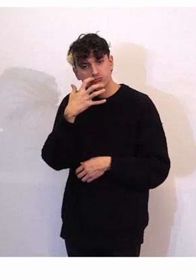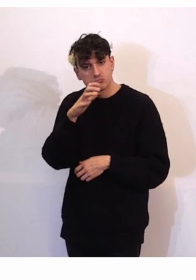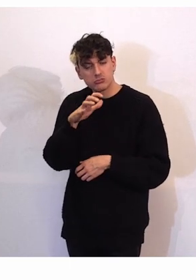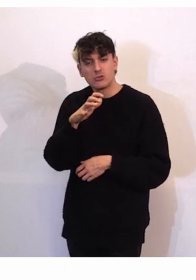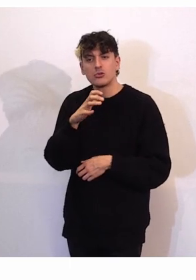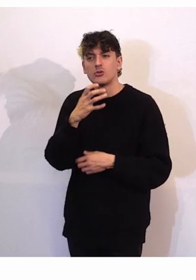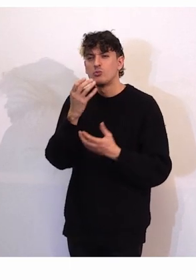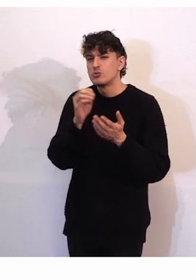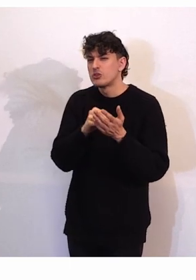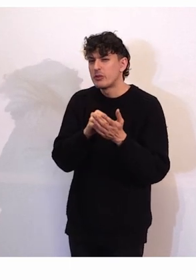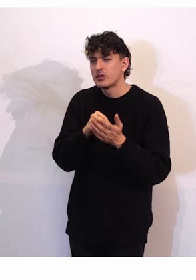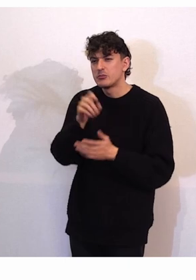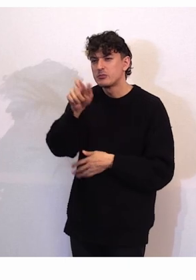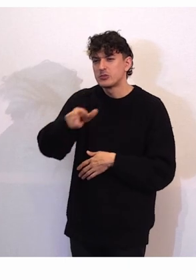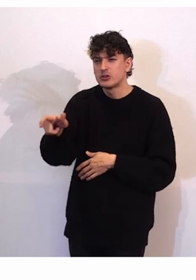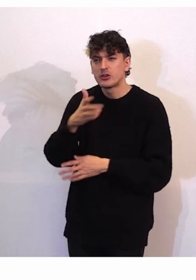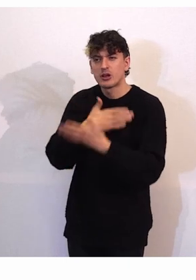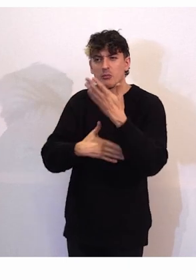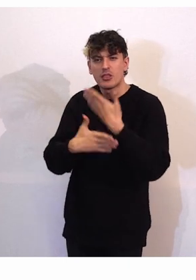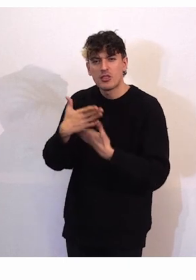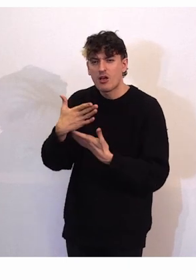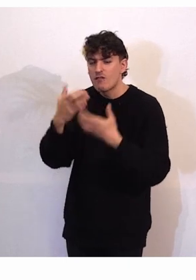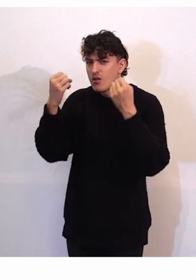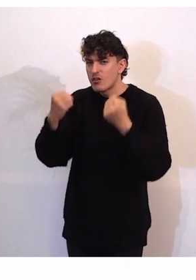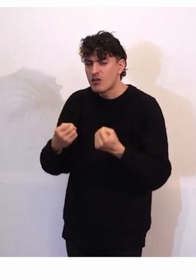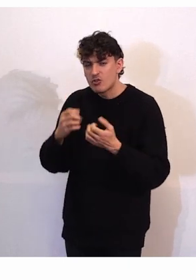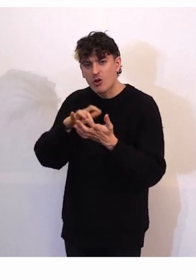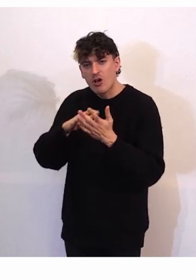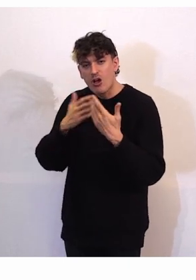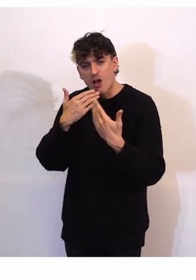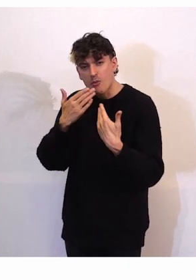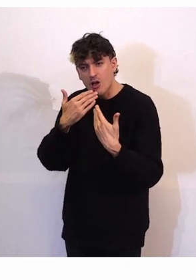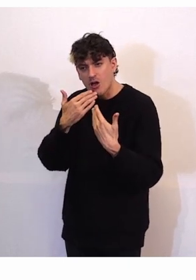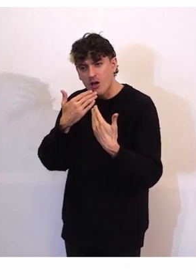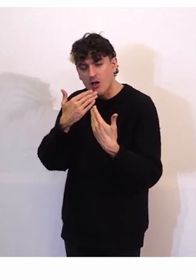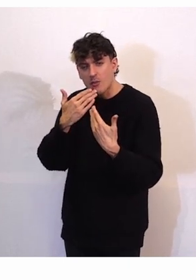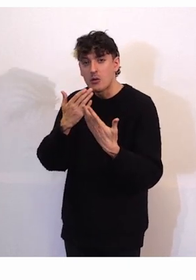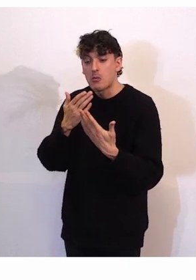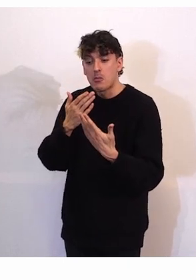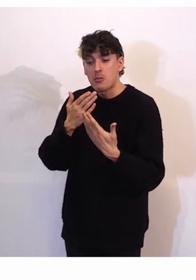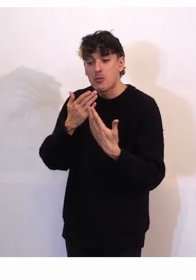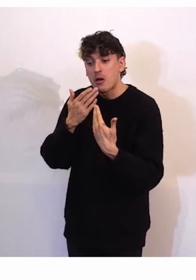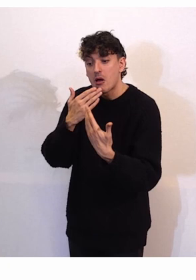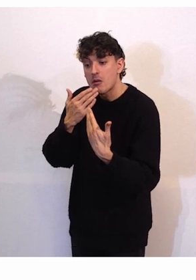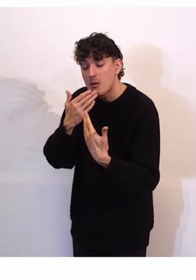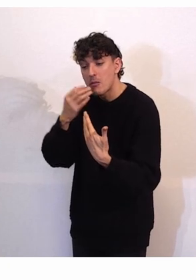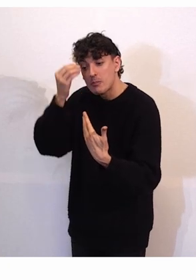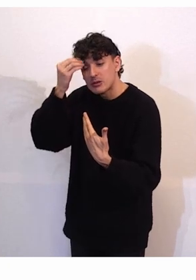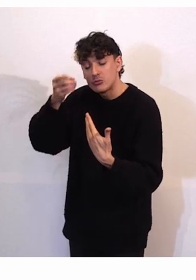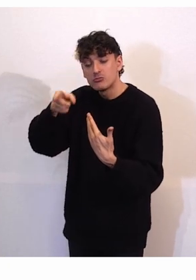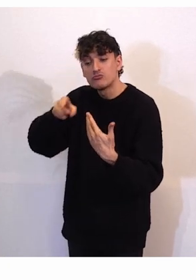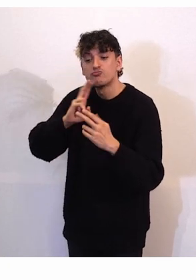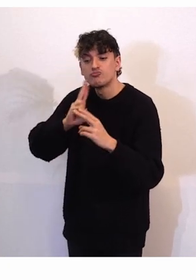las personas con grandes discapacidades. Que es que les hablamos y pensamos que nos van a contestar rápido.